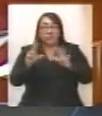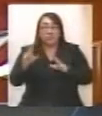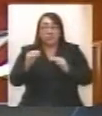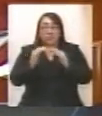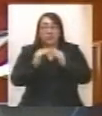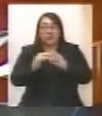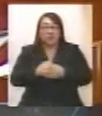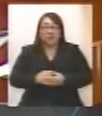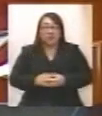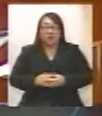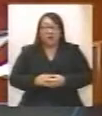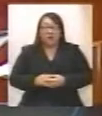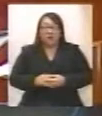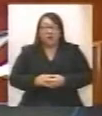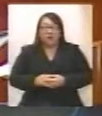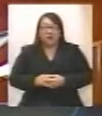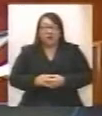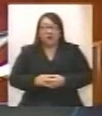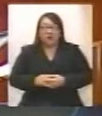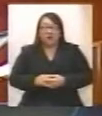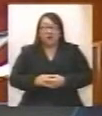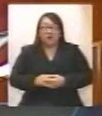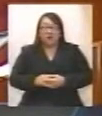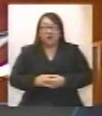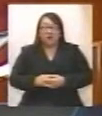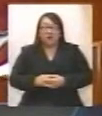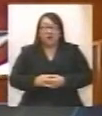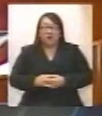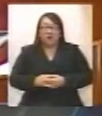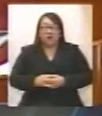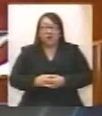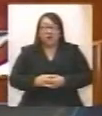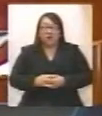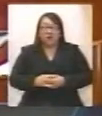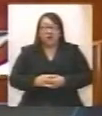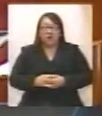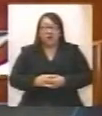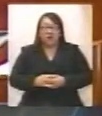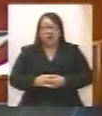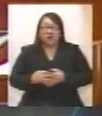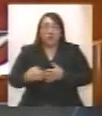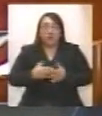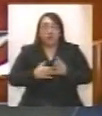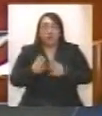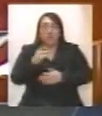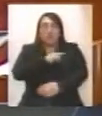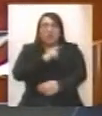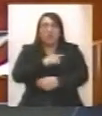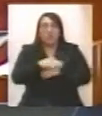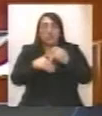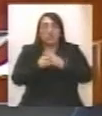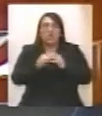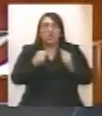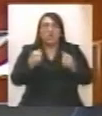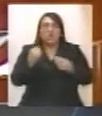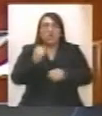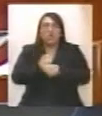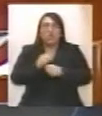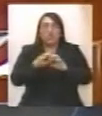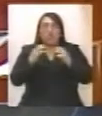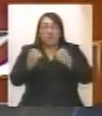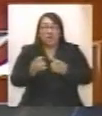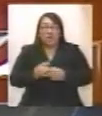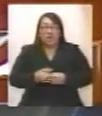84.588 hogares, reforzando sus capacidades productivas orientadas al fortalecimiento de los sistemas de producción